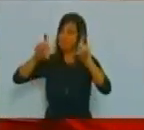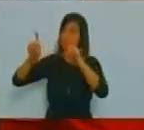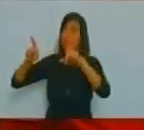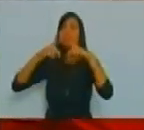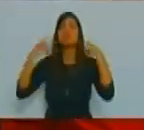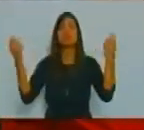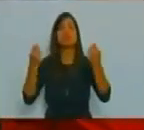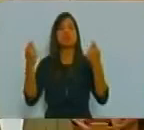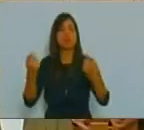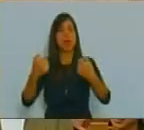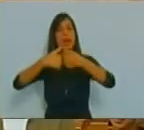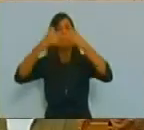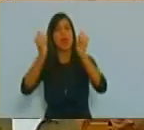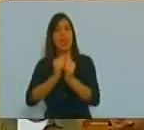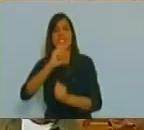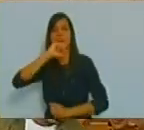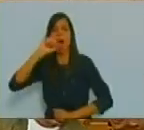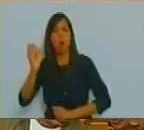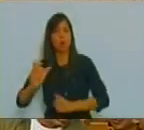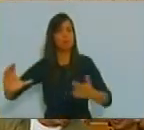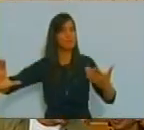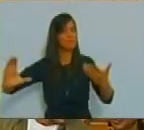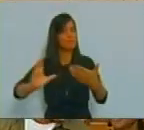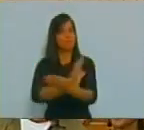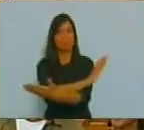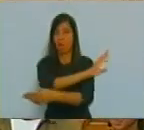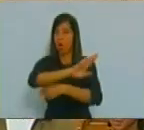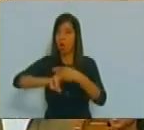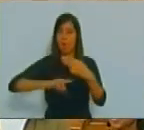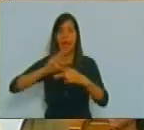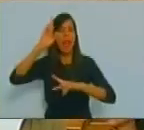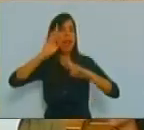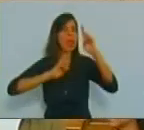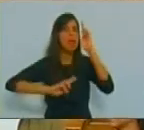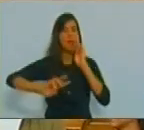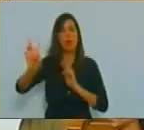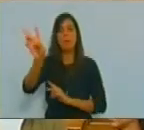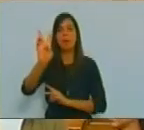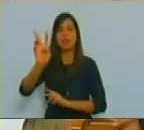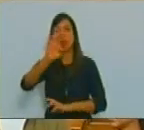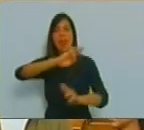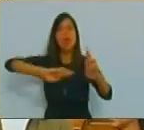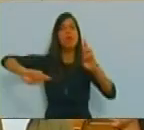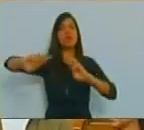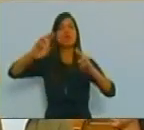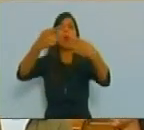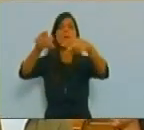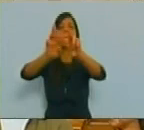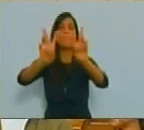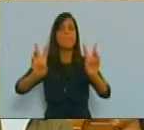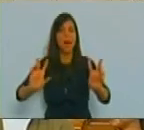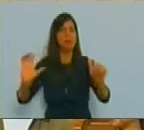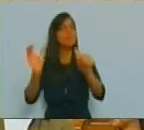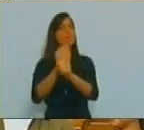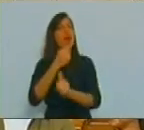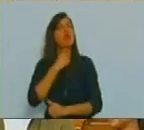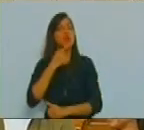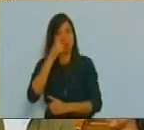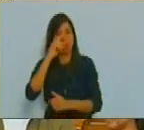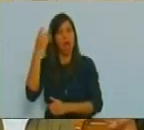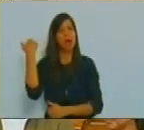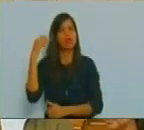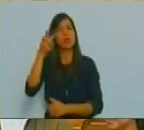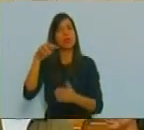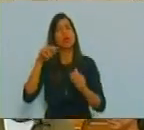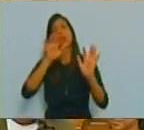este saneamiento de nuestra sociedad y promovamos definitivamente una revolución en paz como las cogimos en el 98 con nuestro